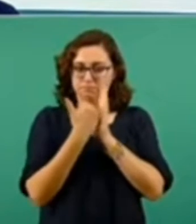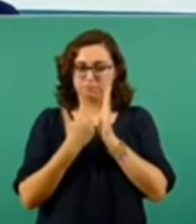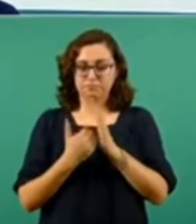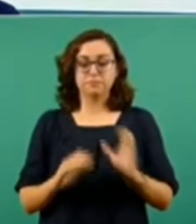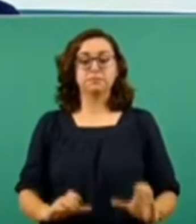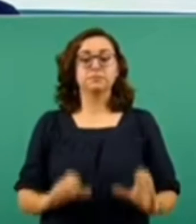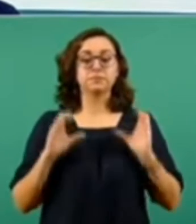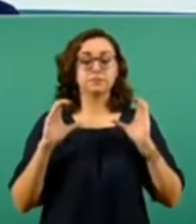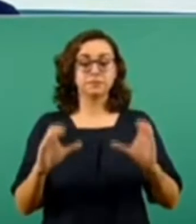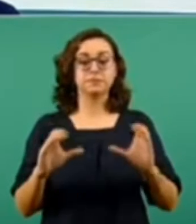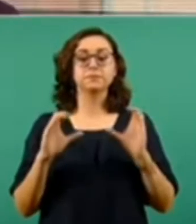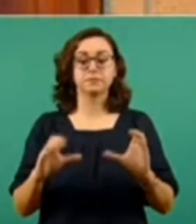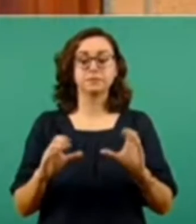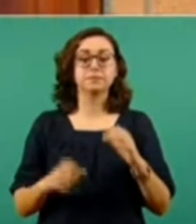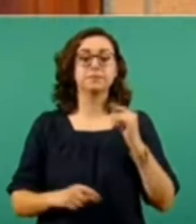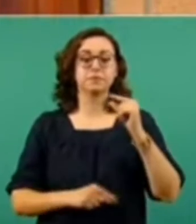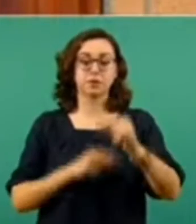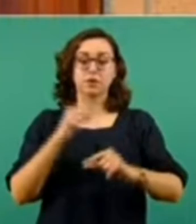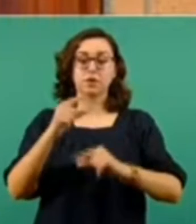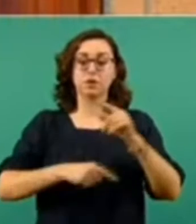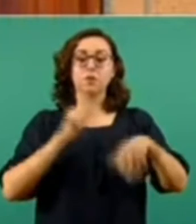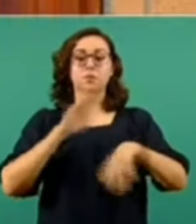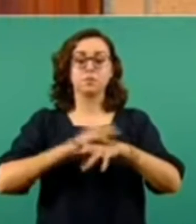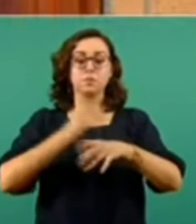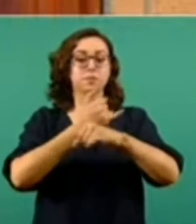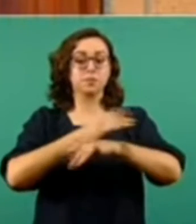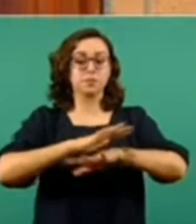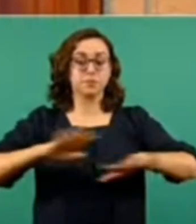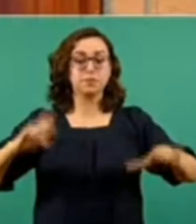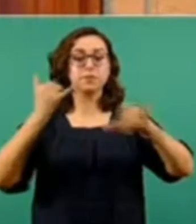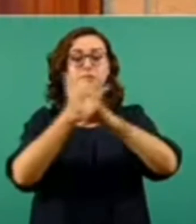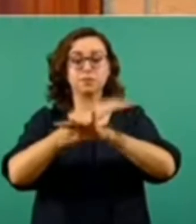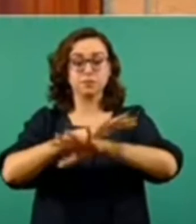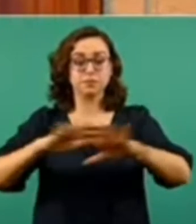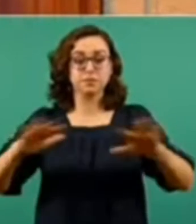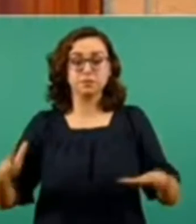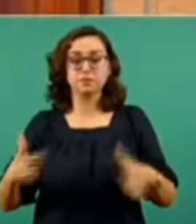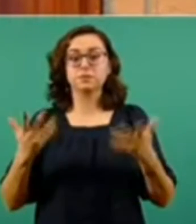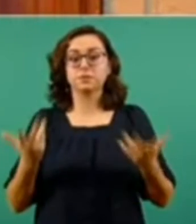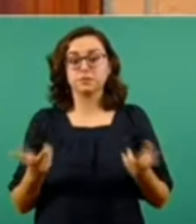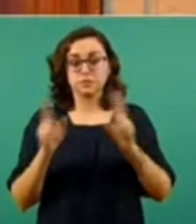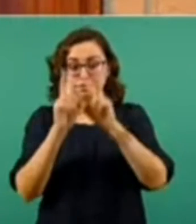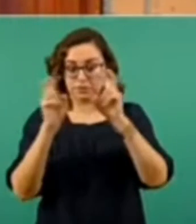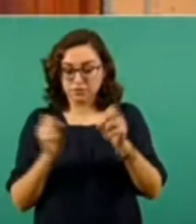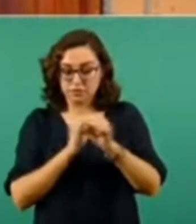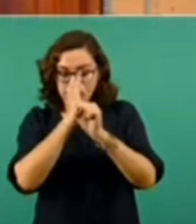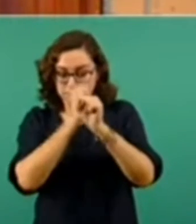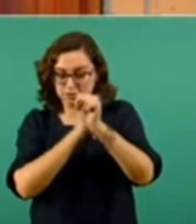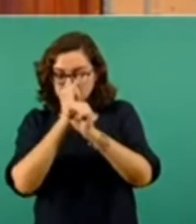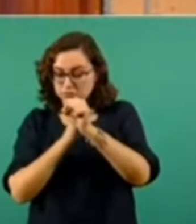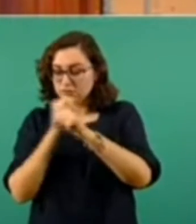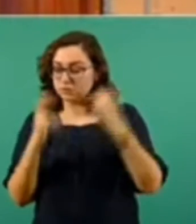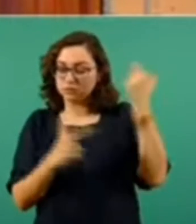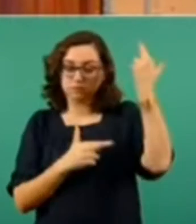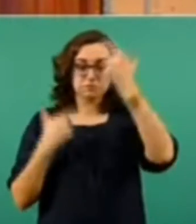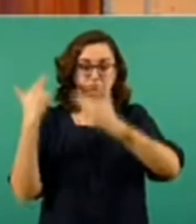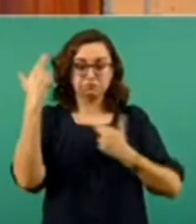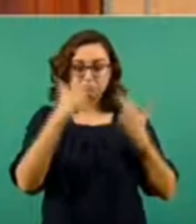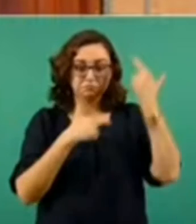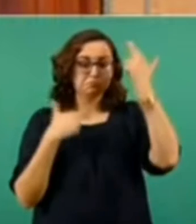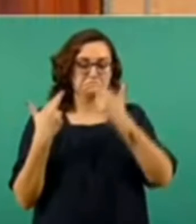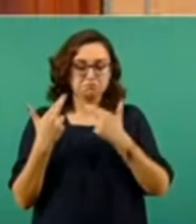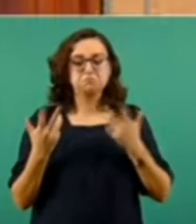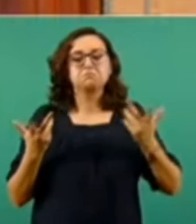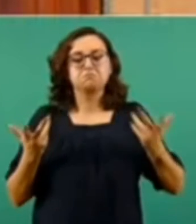que se siga o se vaya teniendo más información, sobre todo que provenga del ámbito del estudio y las recomendaciones científicas,